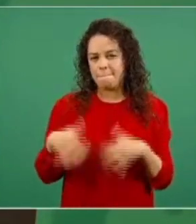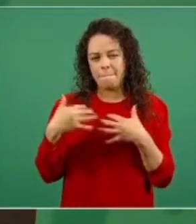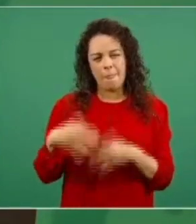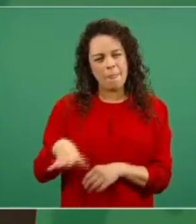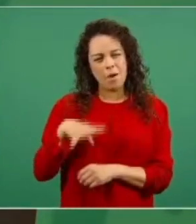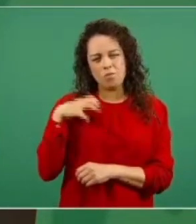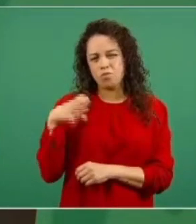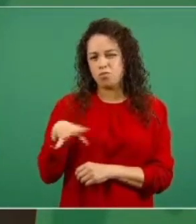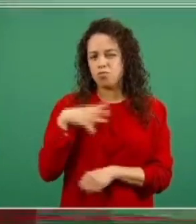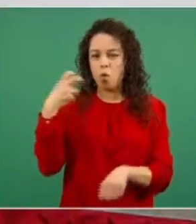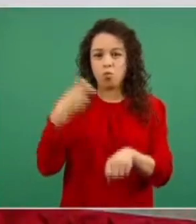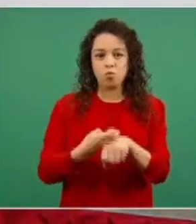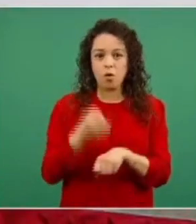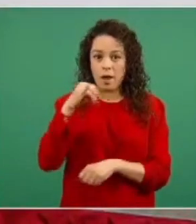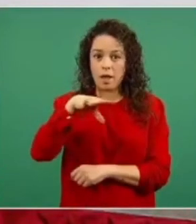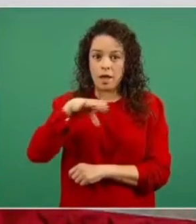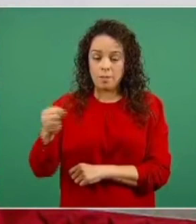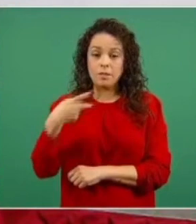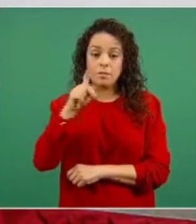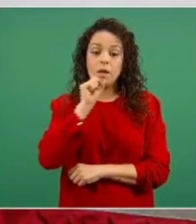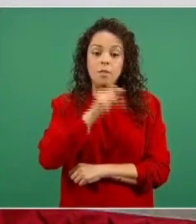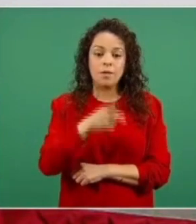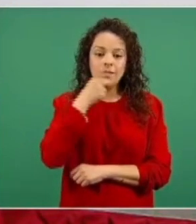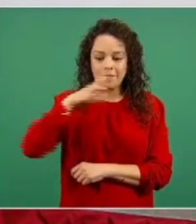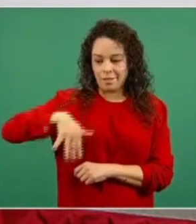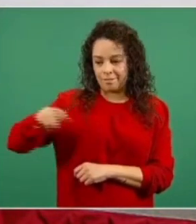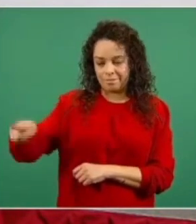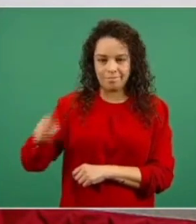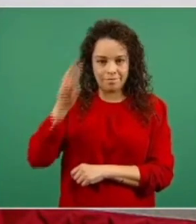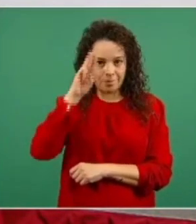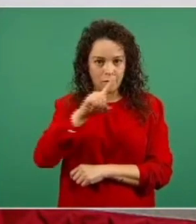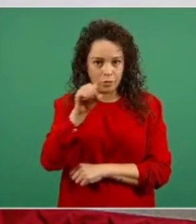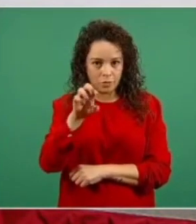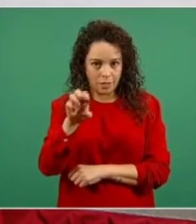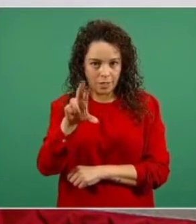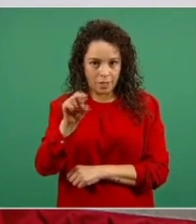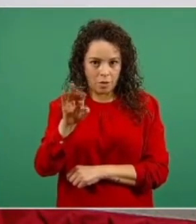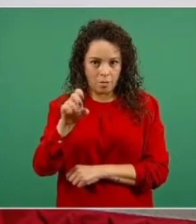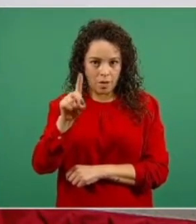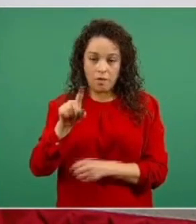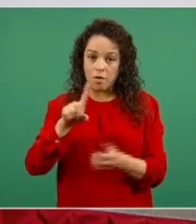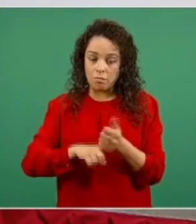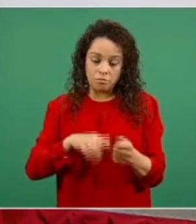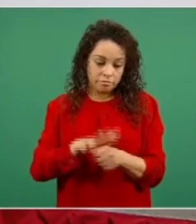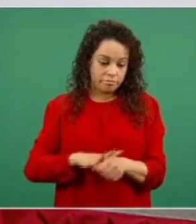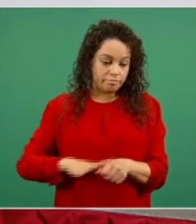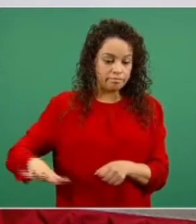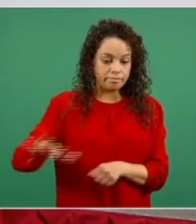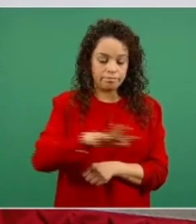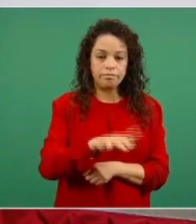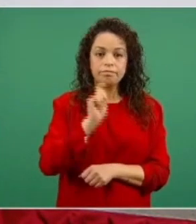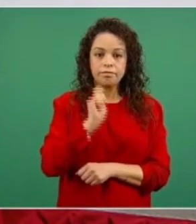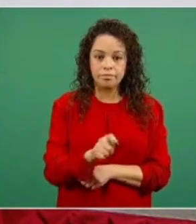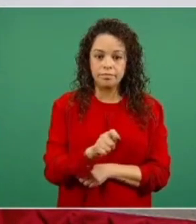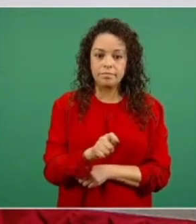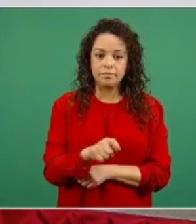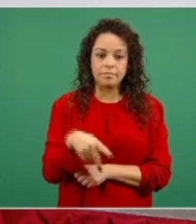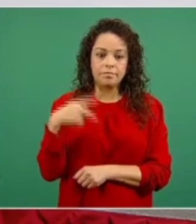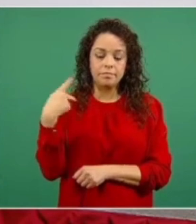pero también como también lo mencionó el maestro Zoé Robledo, es un esfuerzo del sector que también